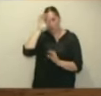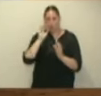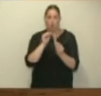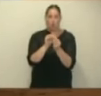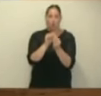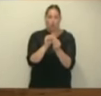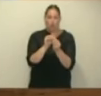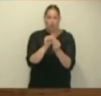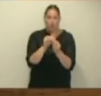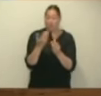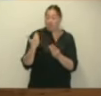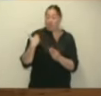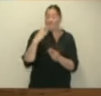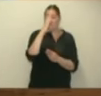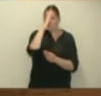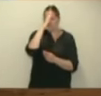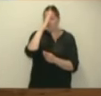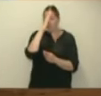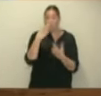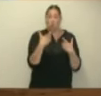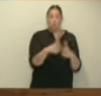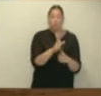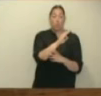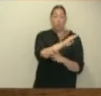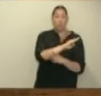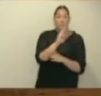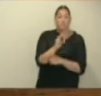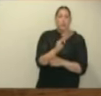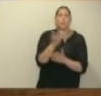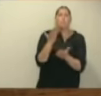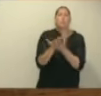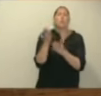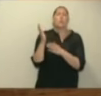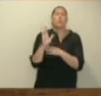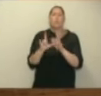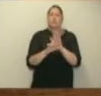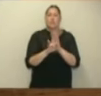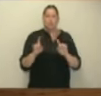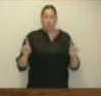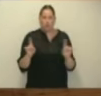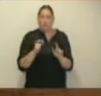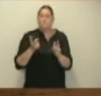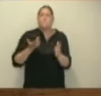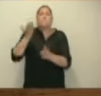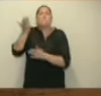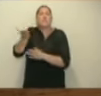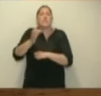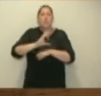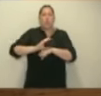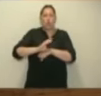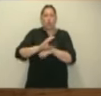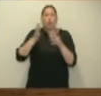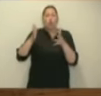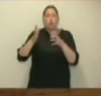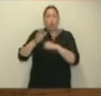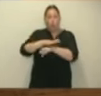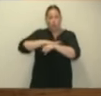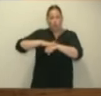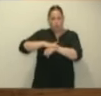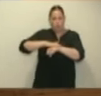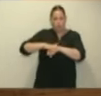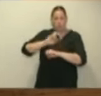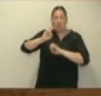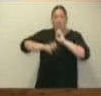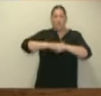de febrero, el Grupo Parlamentario Popular presentó una proposición no de ley en la que se instaba al Consejo de Gobierno a promover una reforma de la Ley de